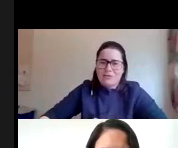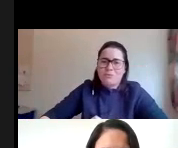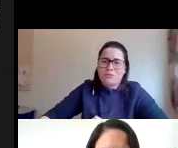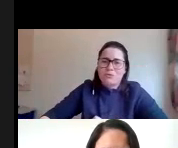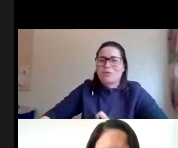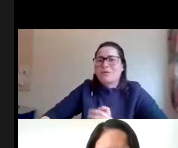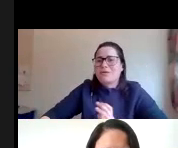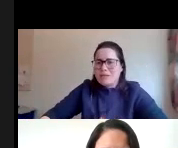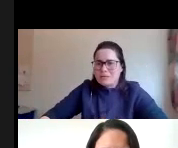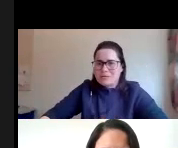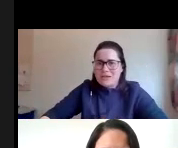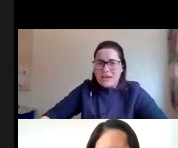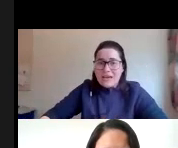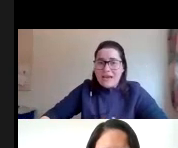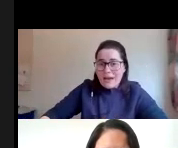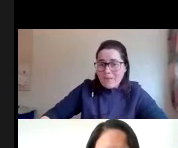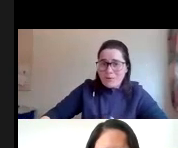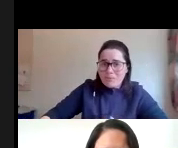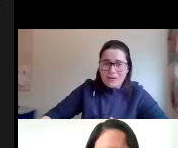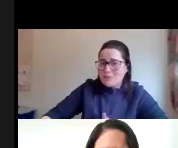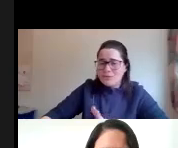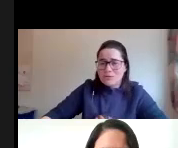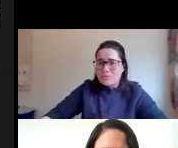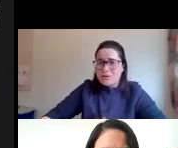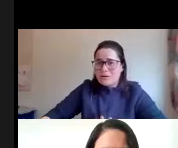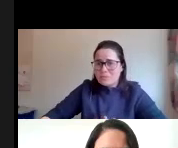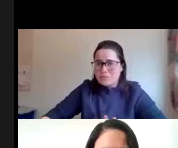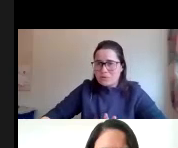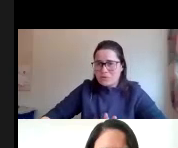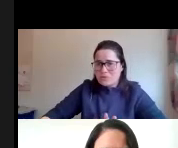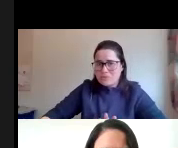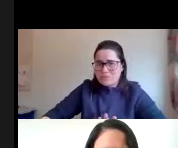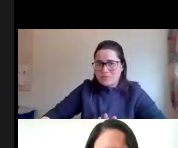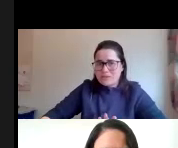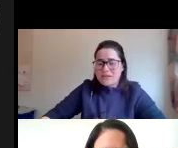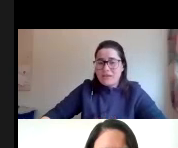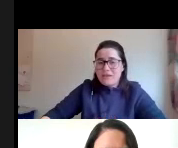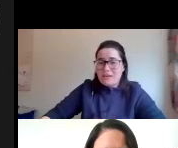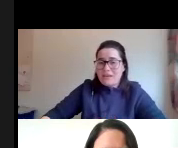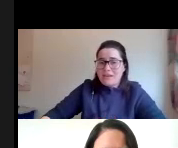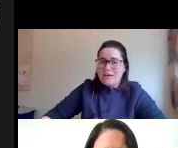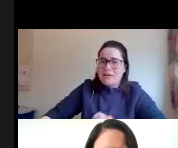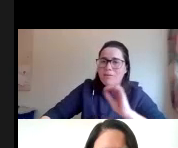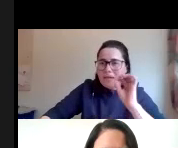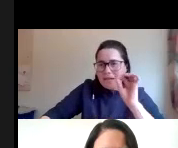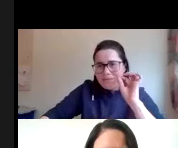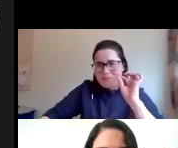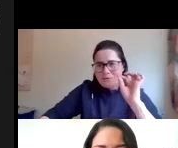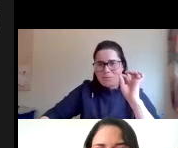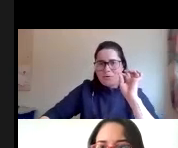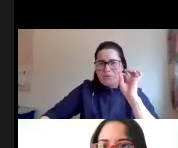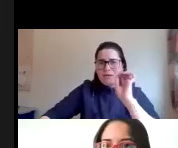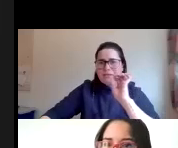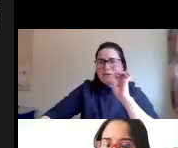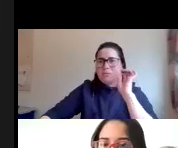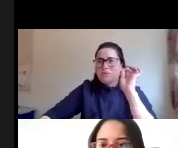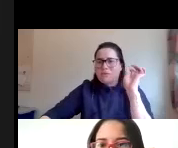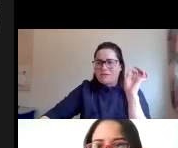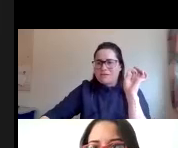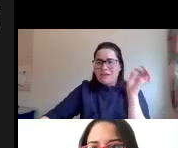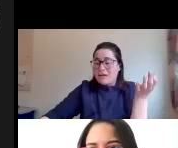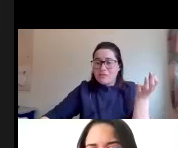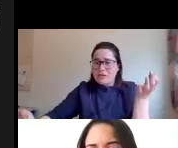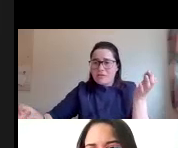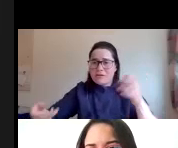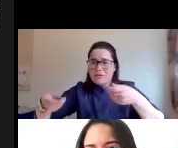de 2.9 metros. En promedio, uno solo puede ver 0.8, ¿sí? Y lo mínimo que hemos podido ver es